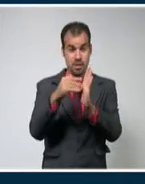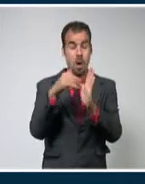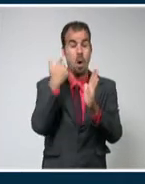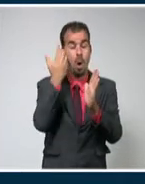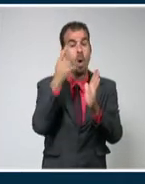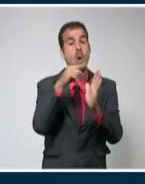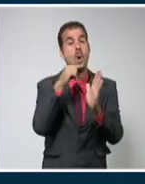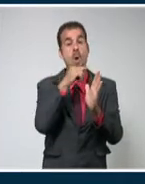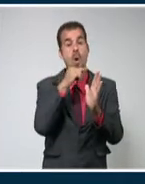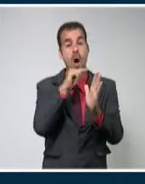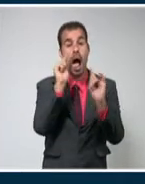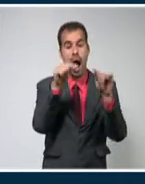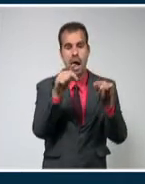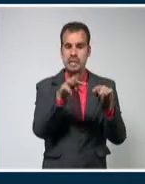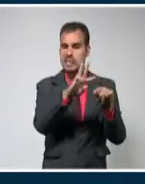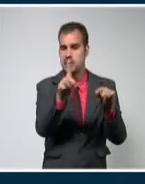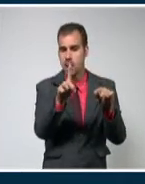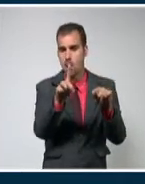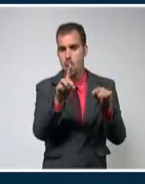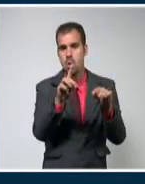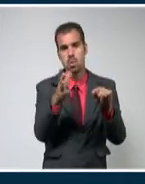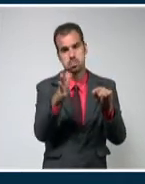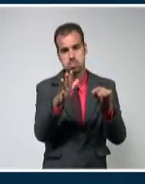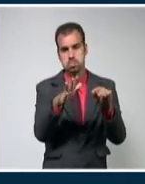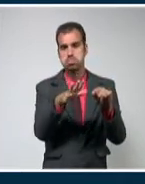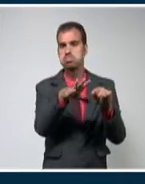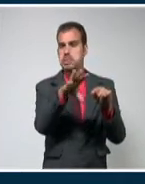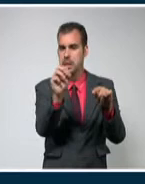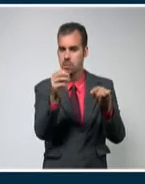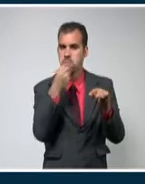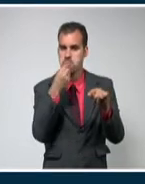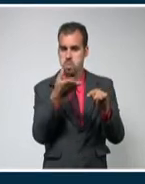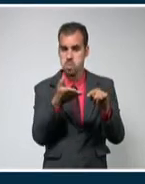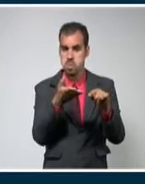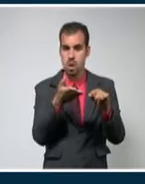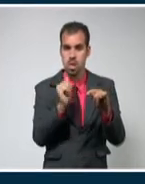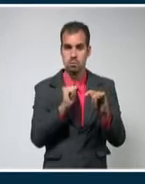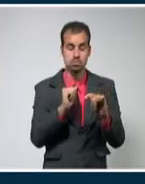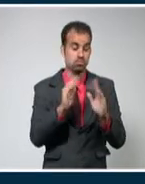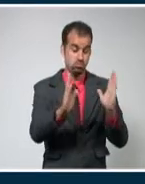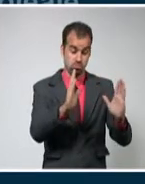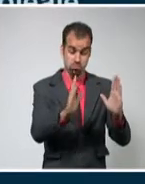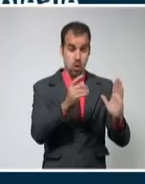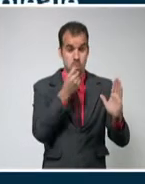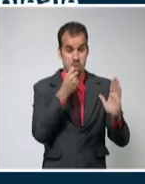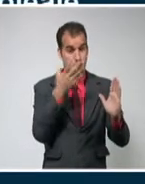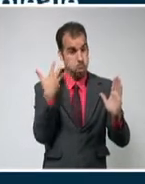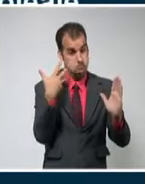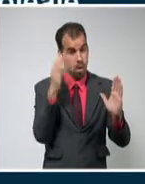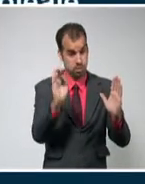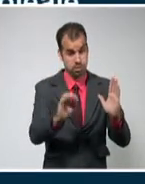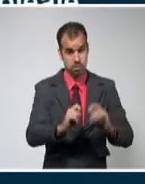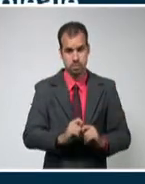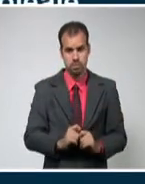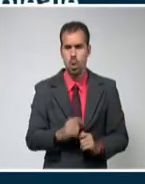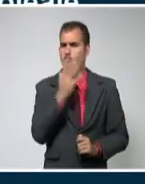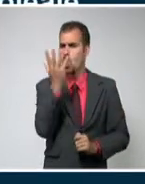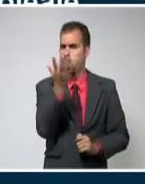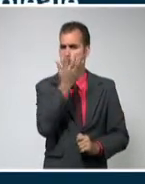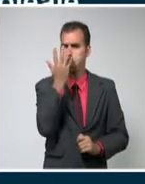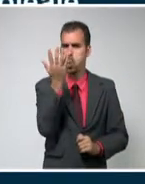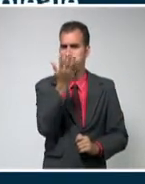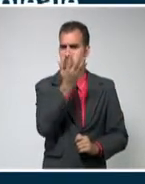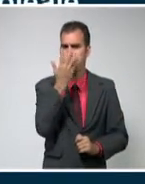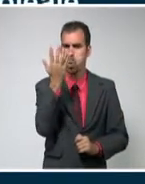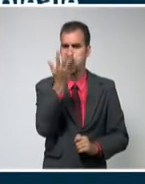que incluso pueden llegar a ser superiores en algunas localidades del interior y sobre todo en el sur oriental. Los vientos van a ser variables y débiles durante gran parte